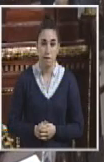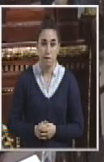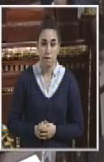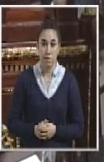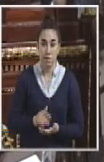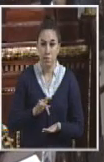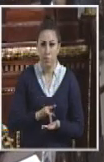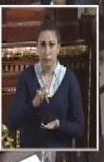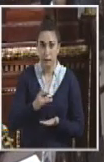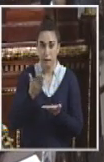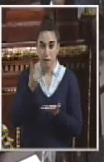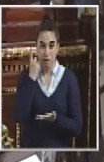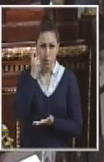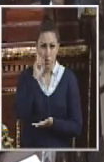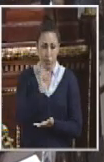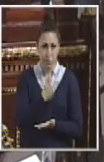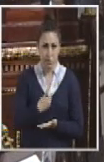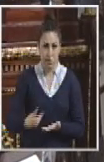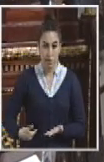Gracias, diputada presidenta.